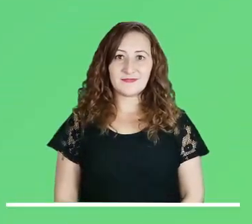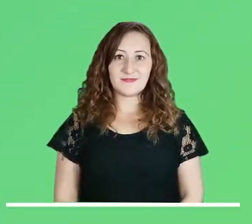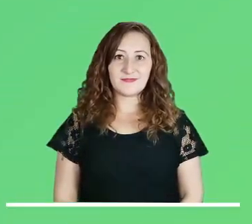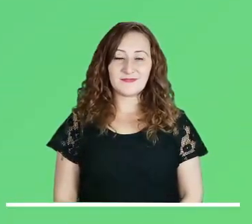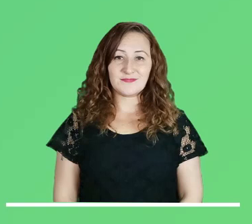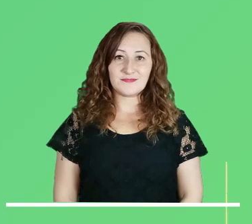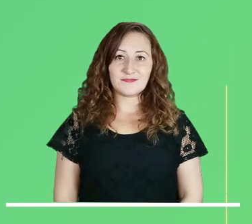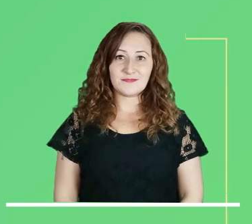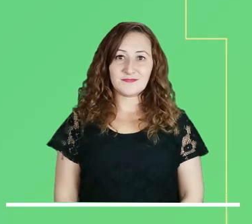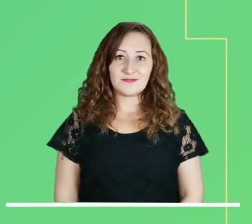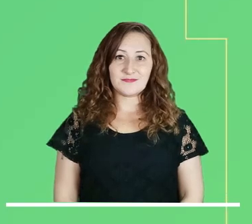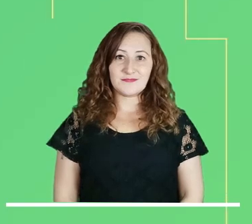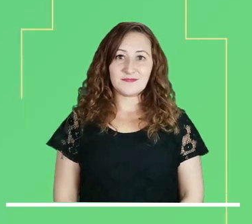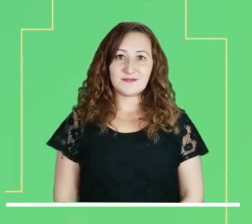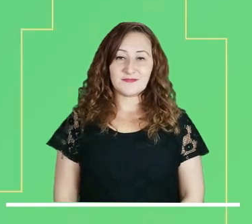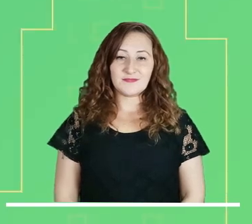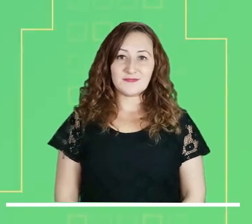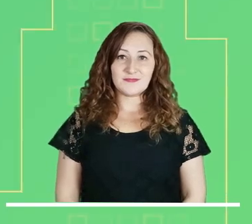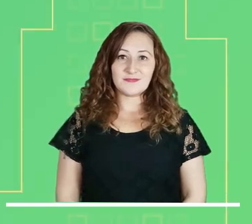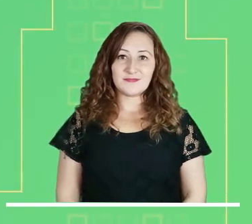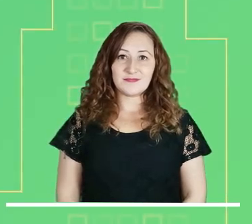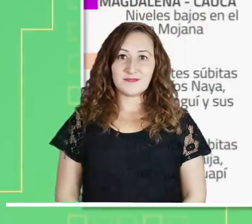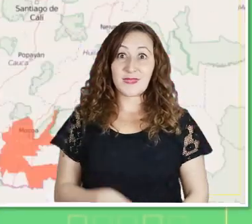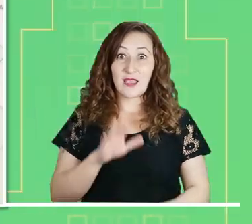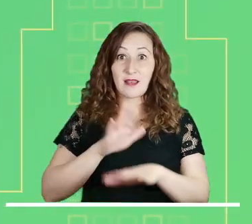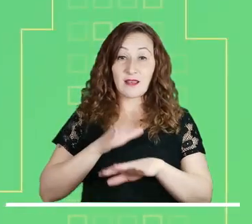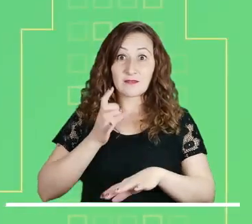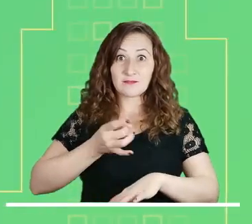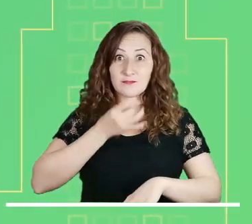Veamos ahora las alertas que se encuentran activas.